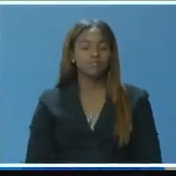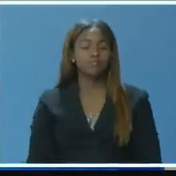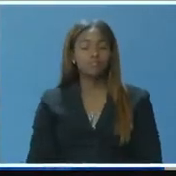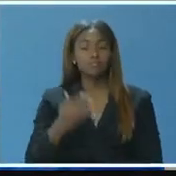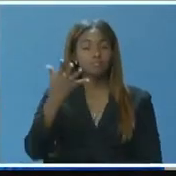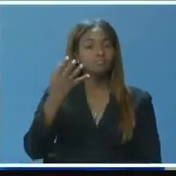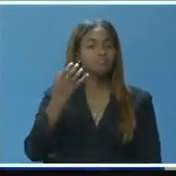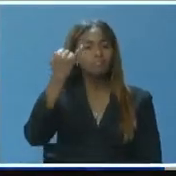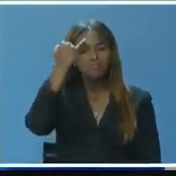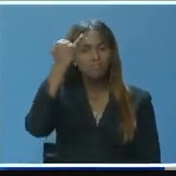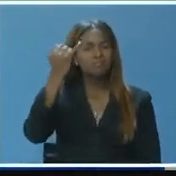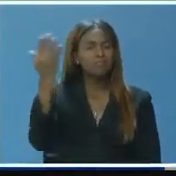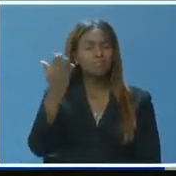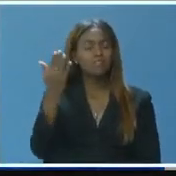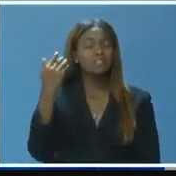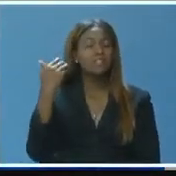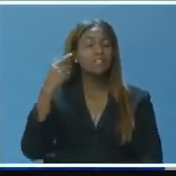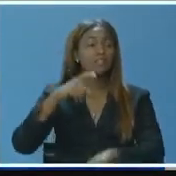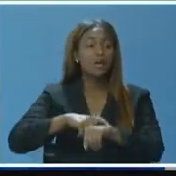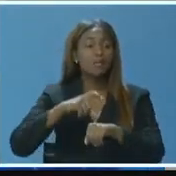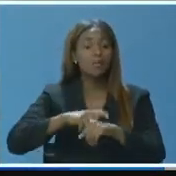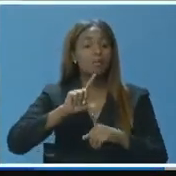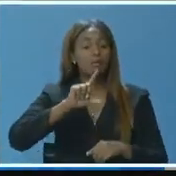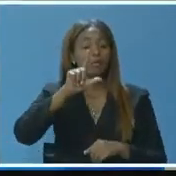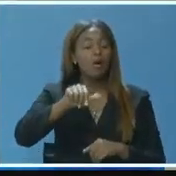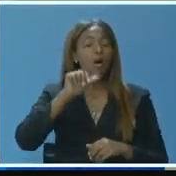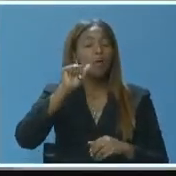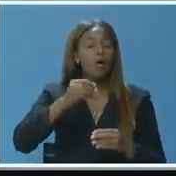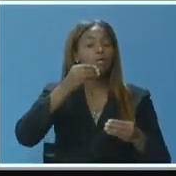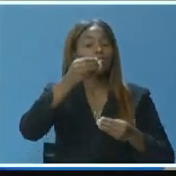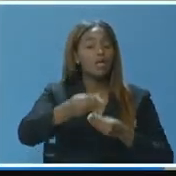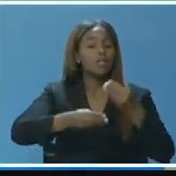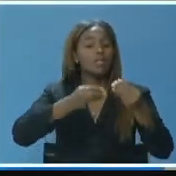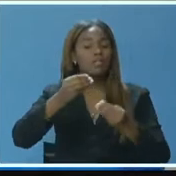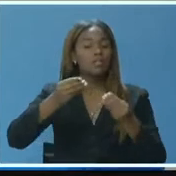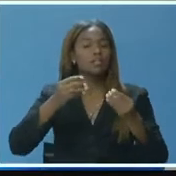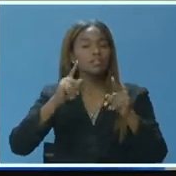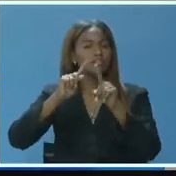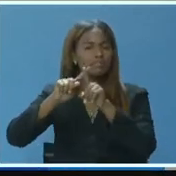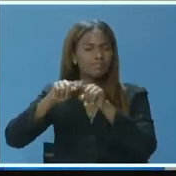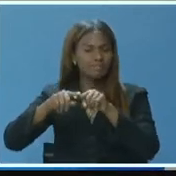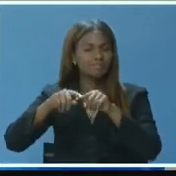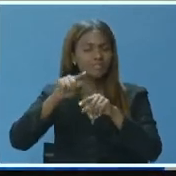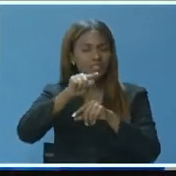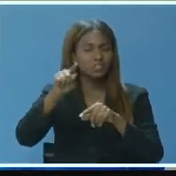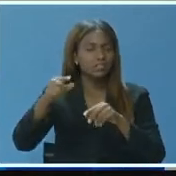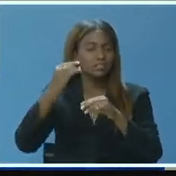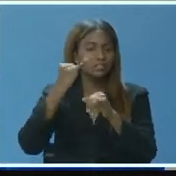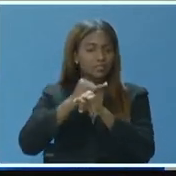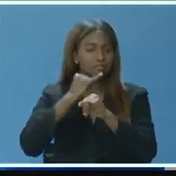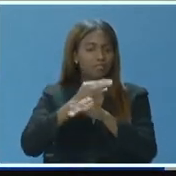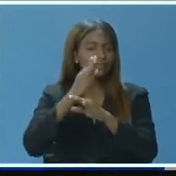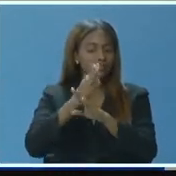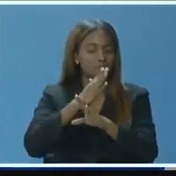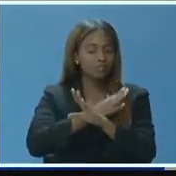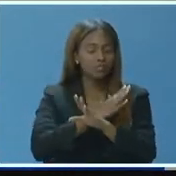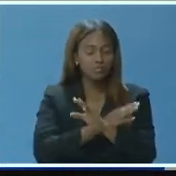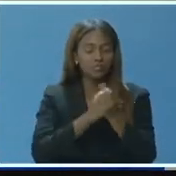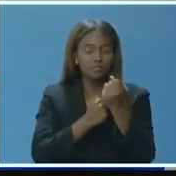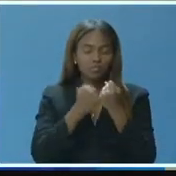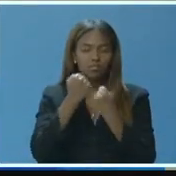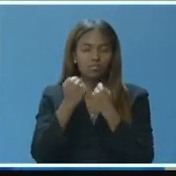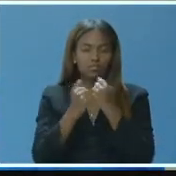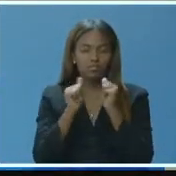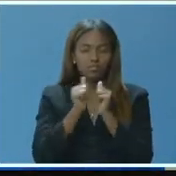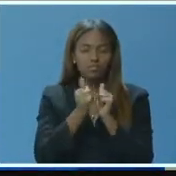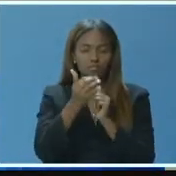tiempo nosotros podamos darle, según vaya la institución creciendo en su operatividad, en esa